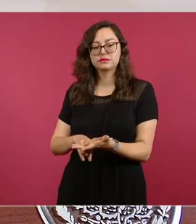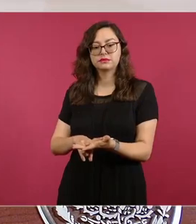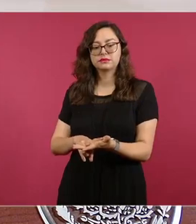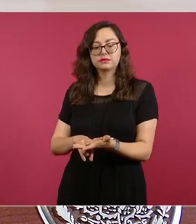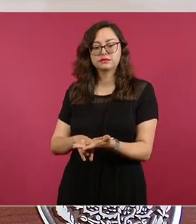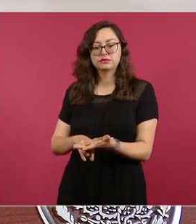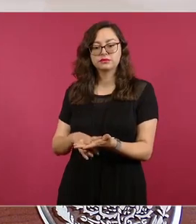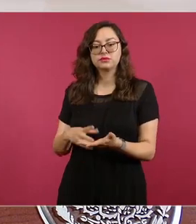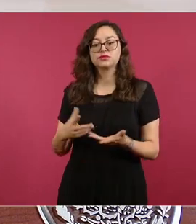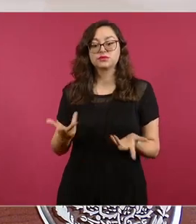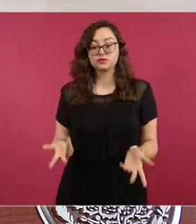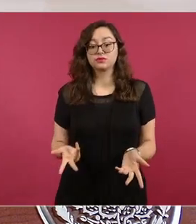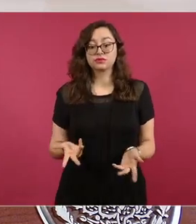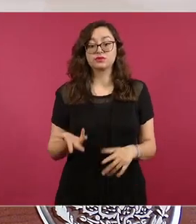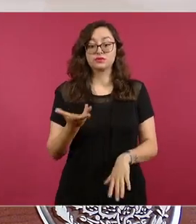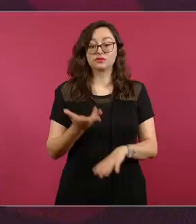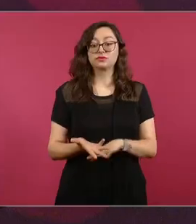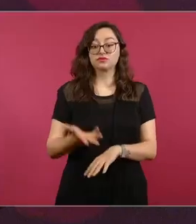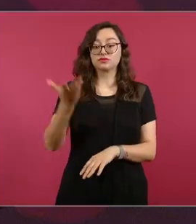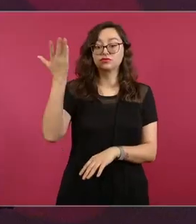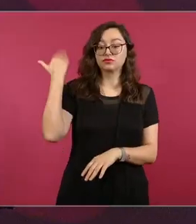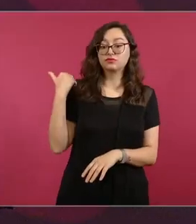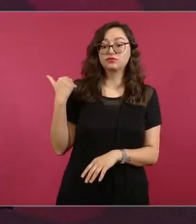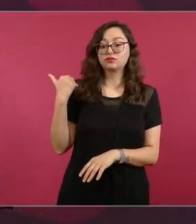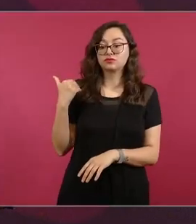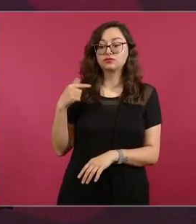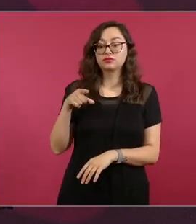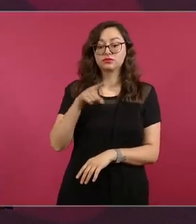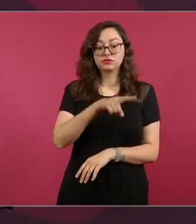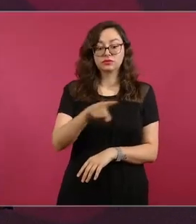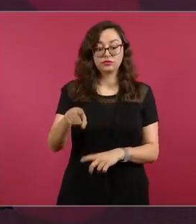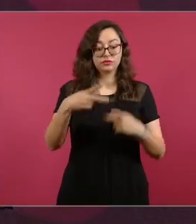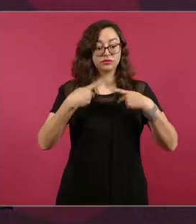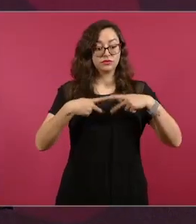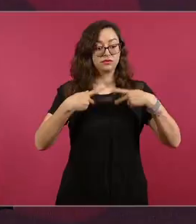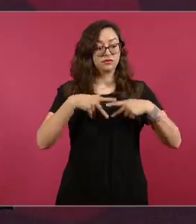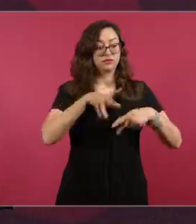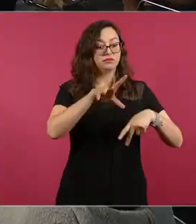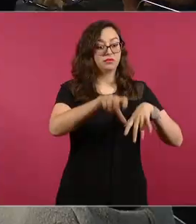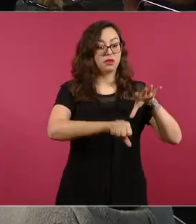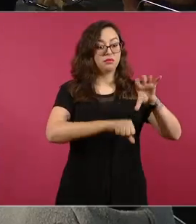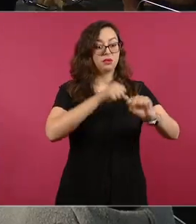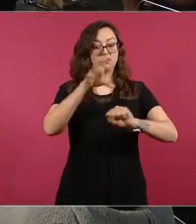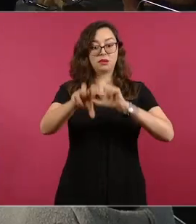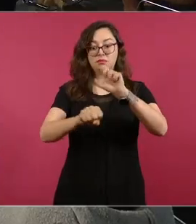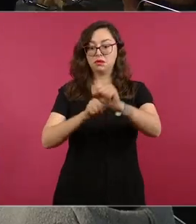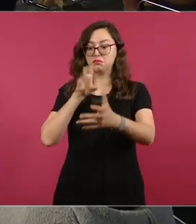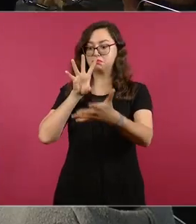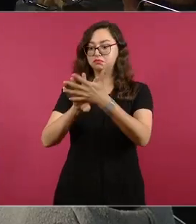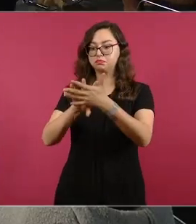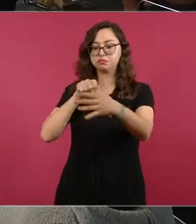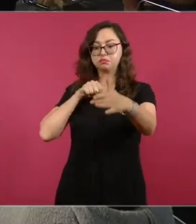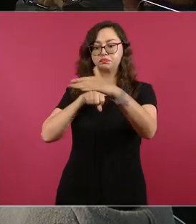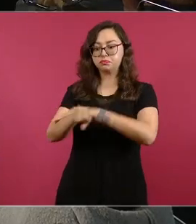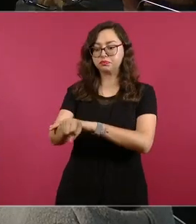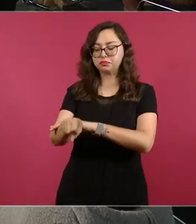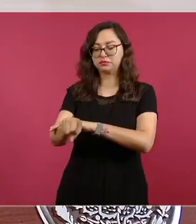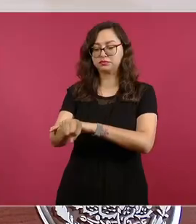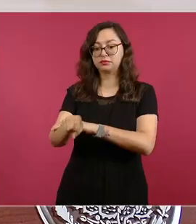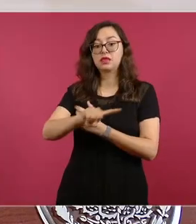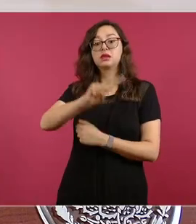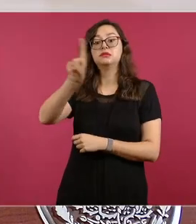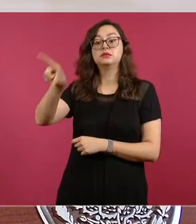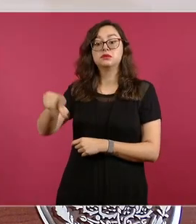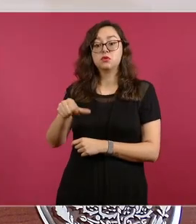sale esta sentencia del Poder Judicial que es además una sentencia muy peculiar